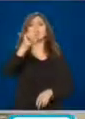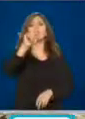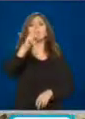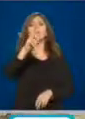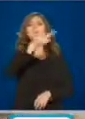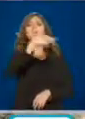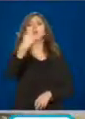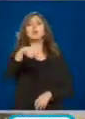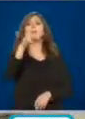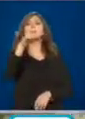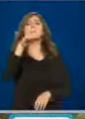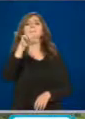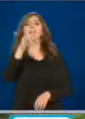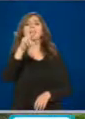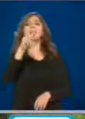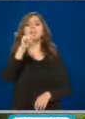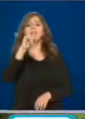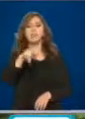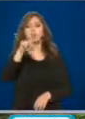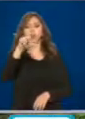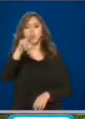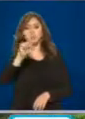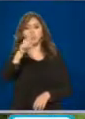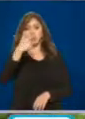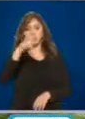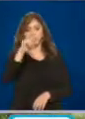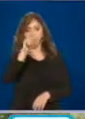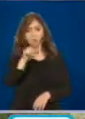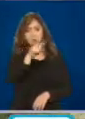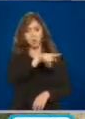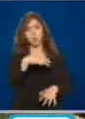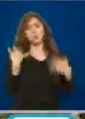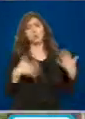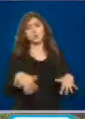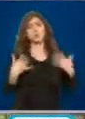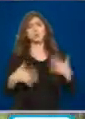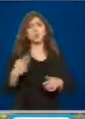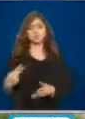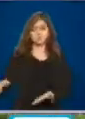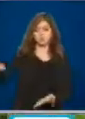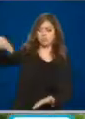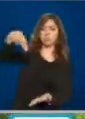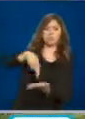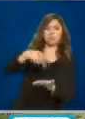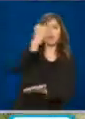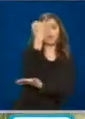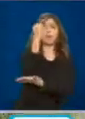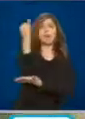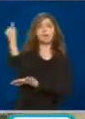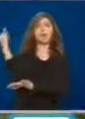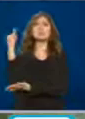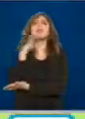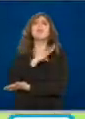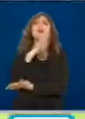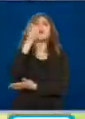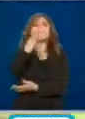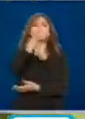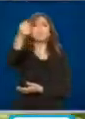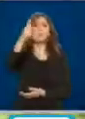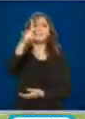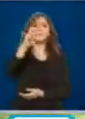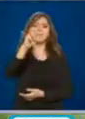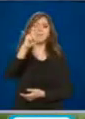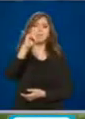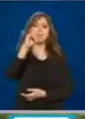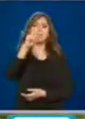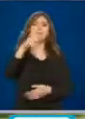Martín Luis Guzmán, tío Alberto, que es un gran periodista que está dominando este jardín llamado de los periodistas, que está a la